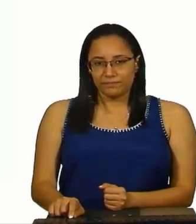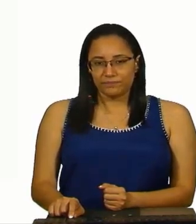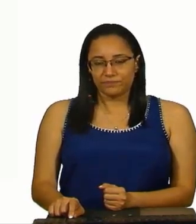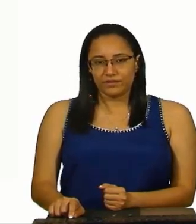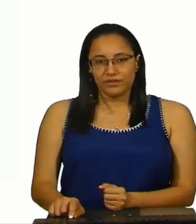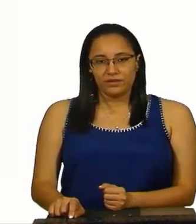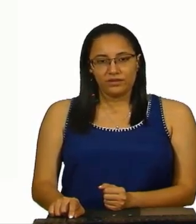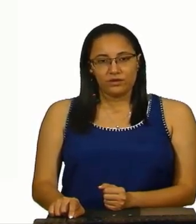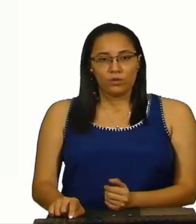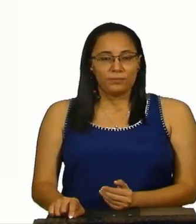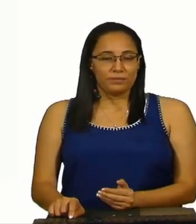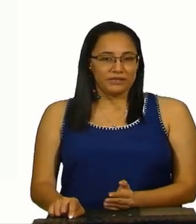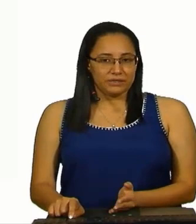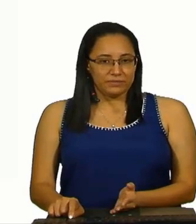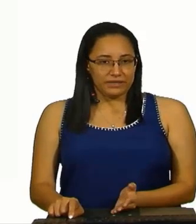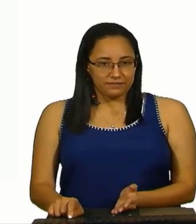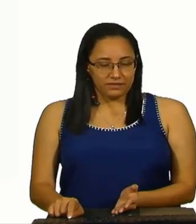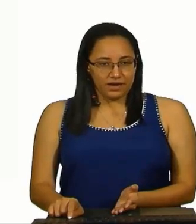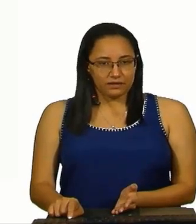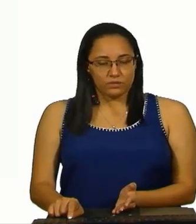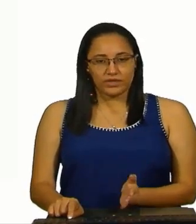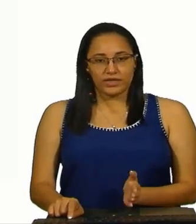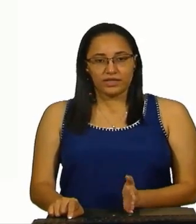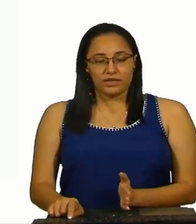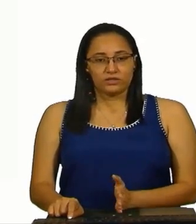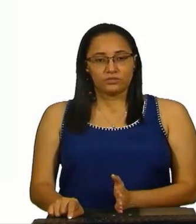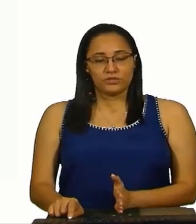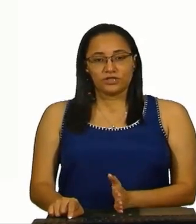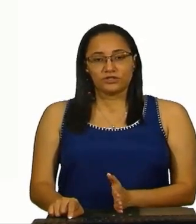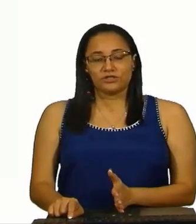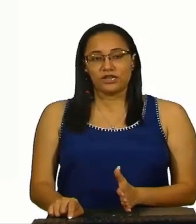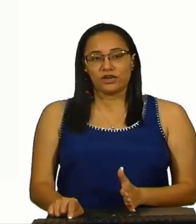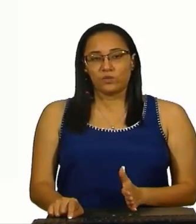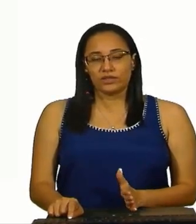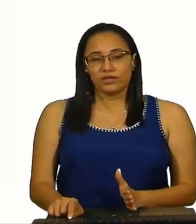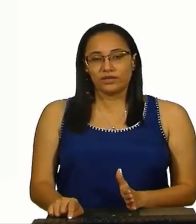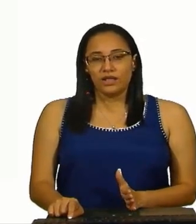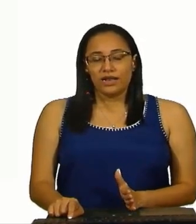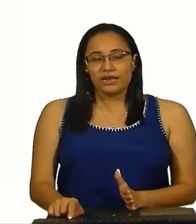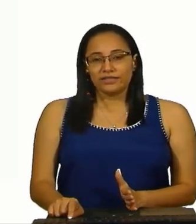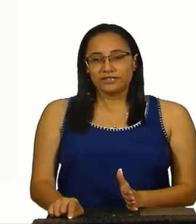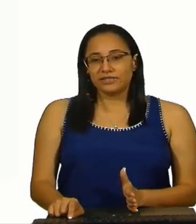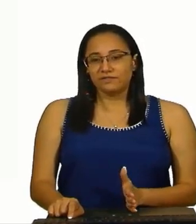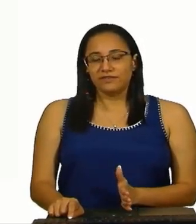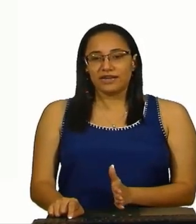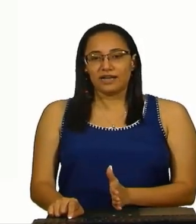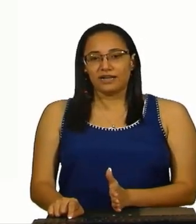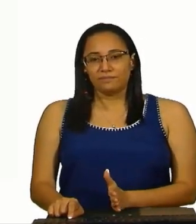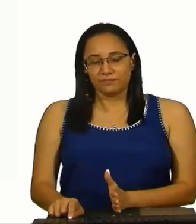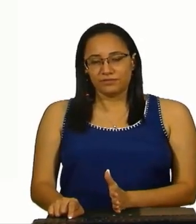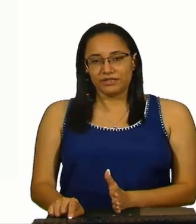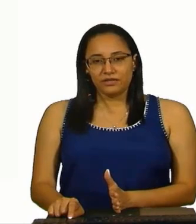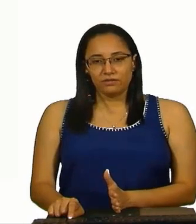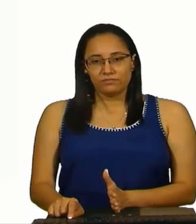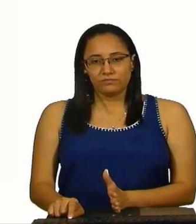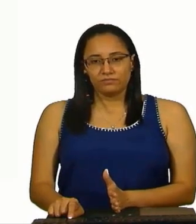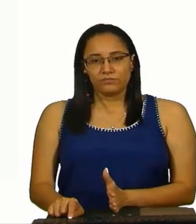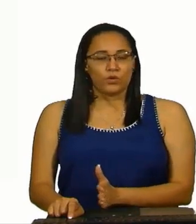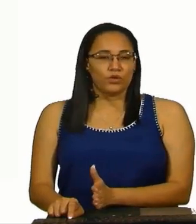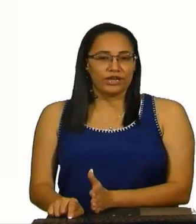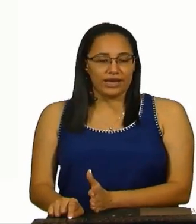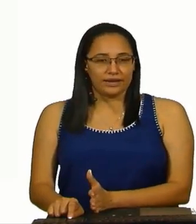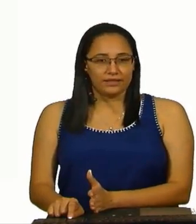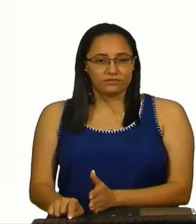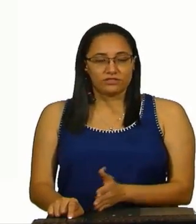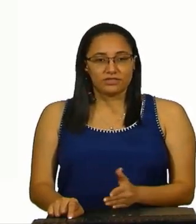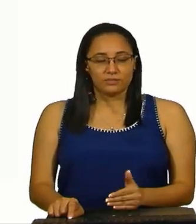entrar. O permíteme entrar. Cualquiera de las dos opciones. Si ustedes recuerdan, let significa permitir